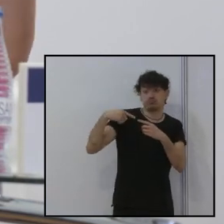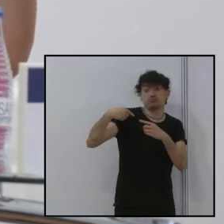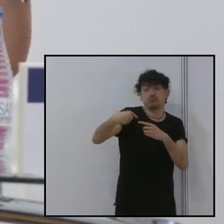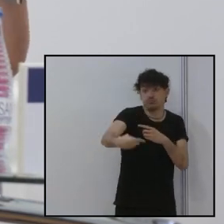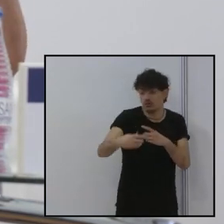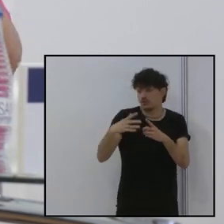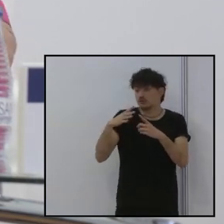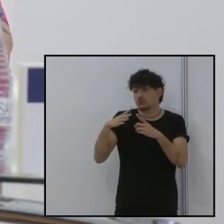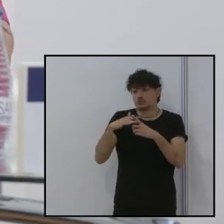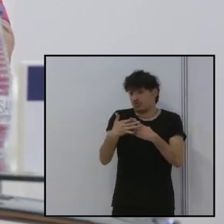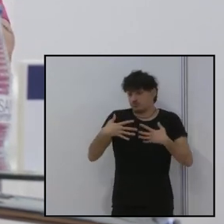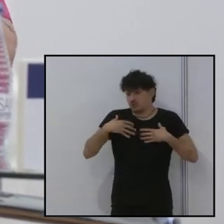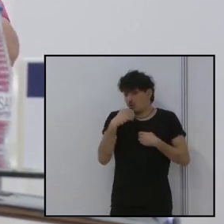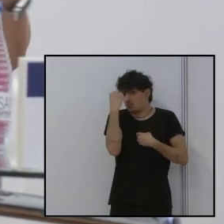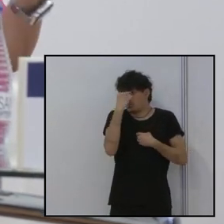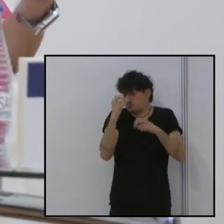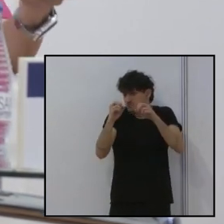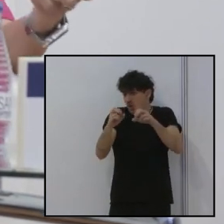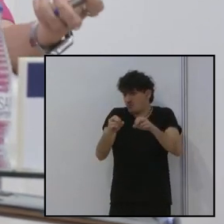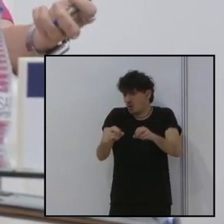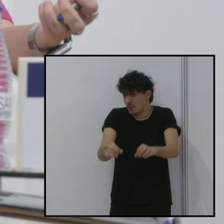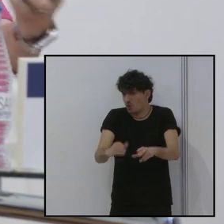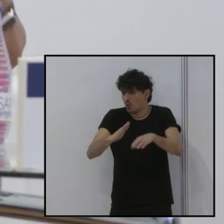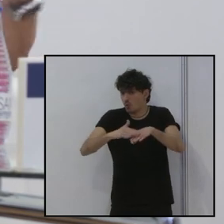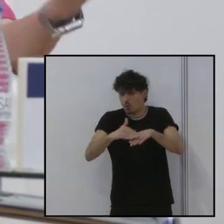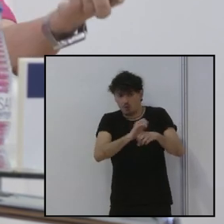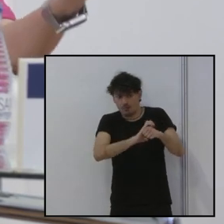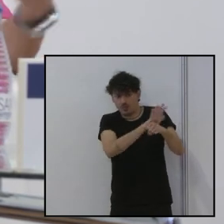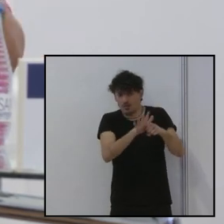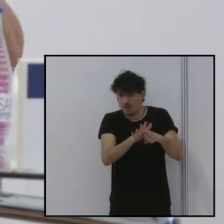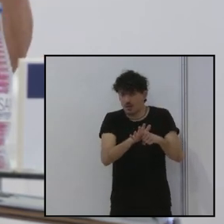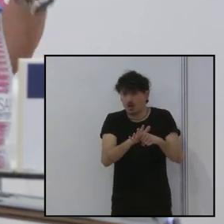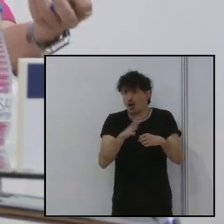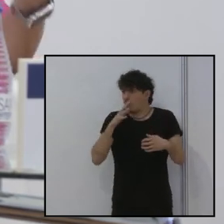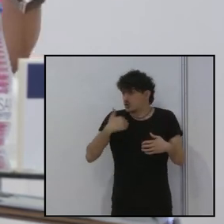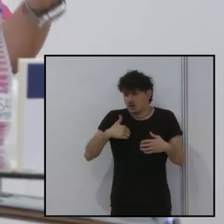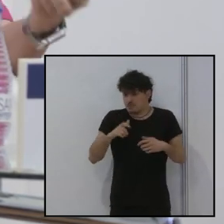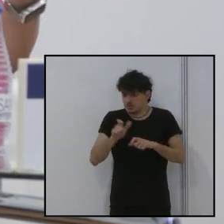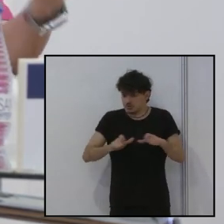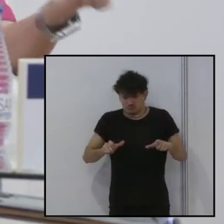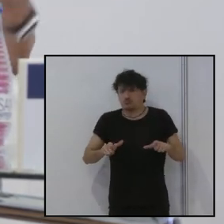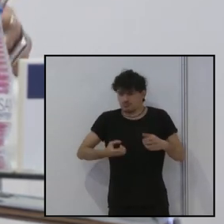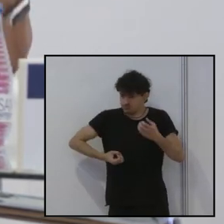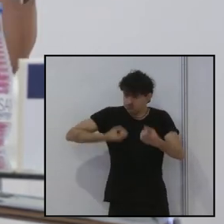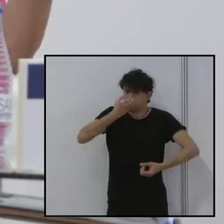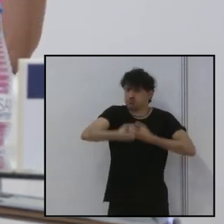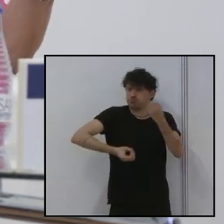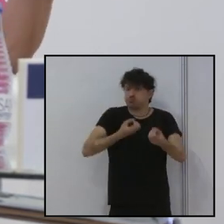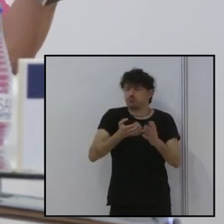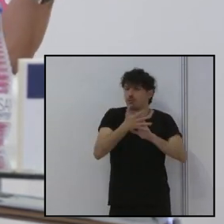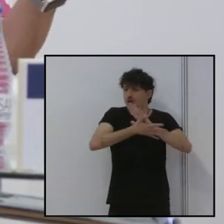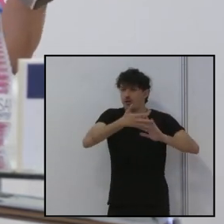mundo, la pandemia, pues de repente ese tapón que había de tabú ha saltado por los aires, la gente está empezando a hablar del tema y tal. Yo hice